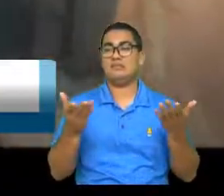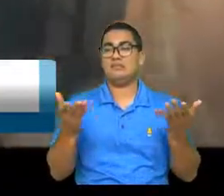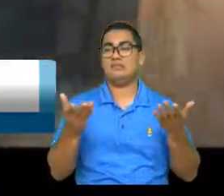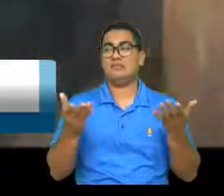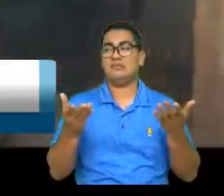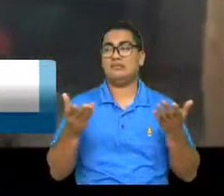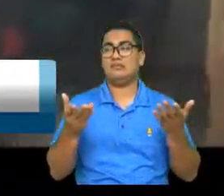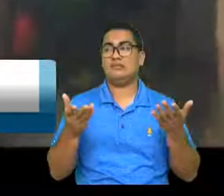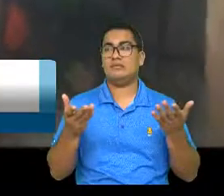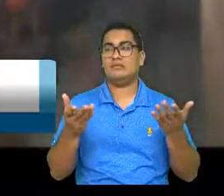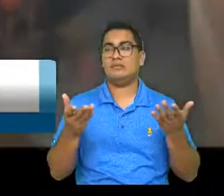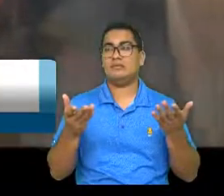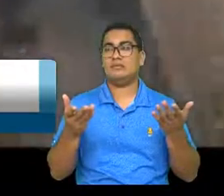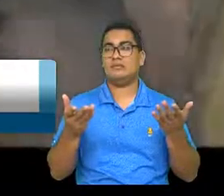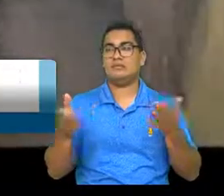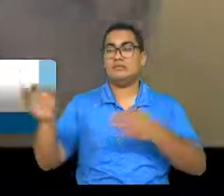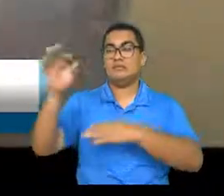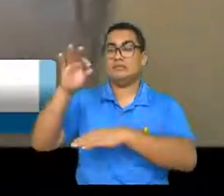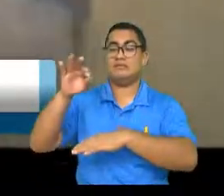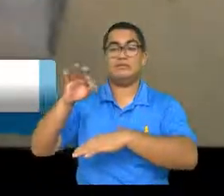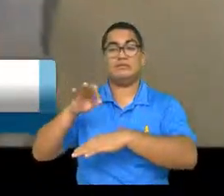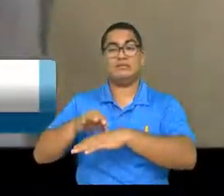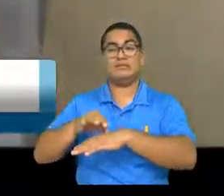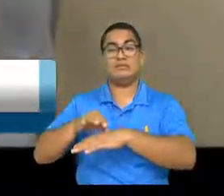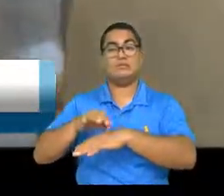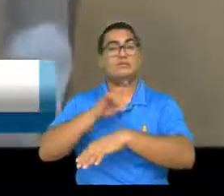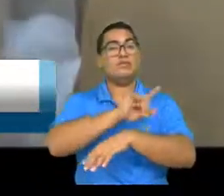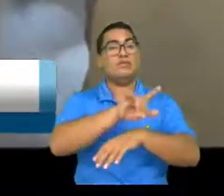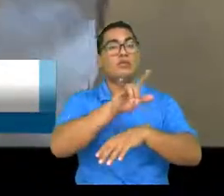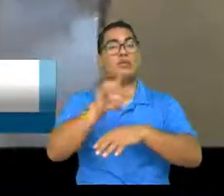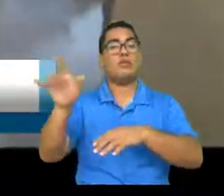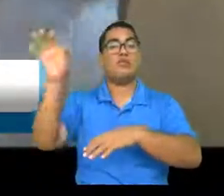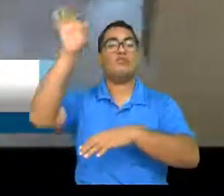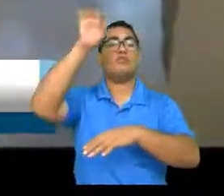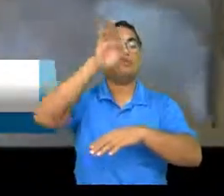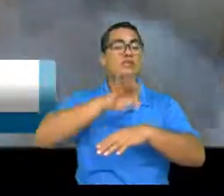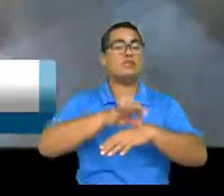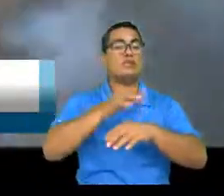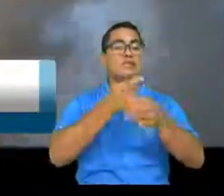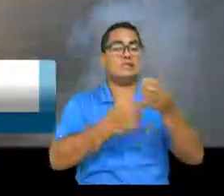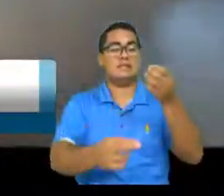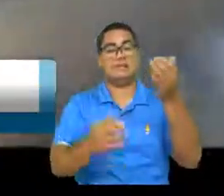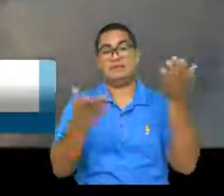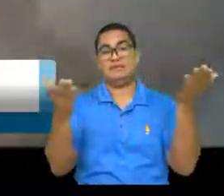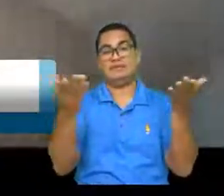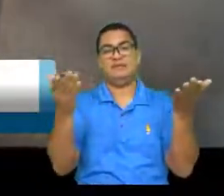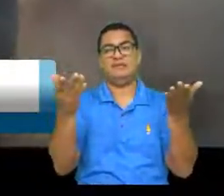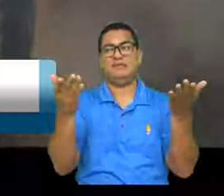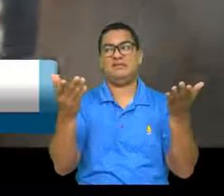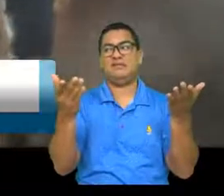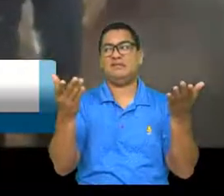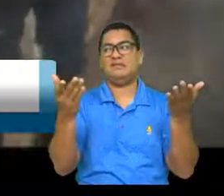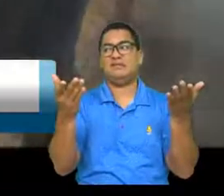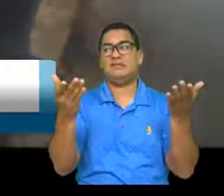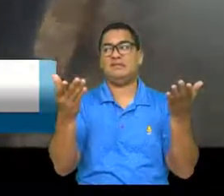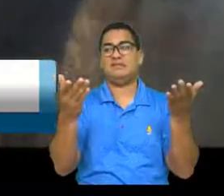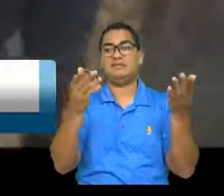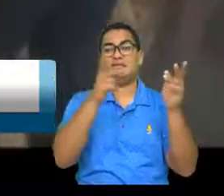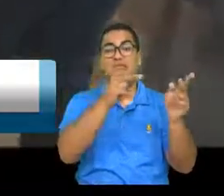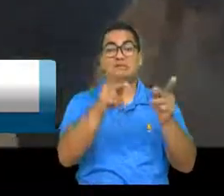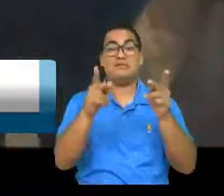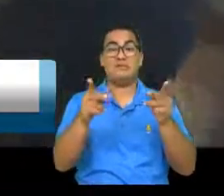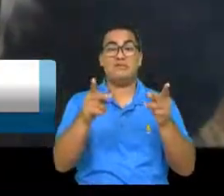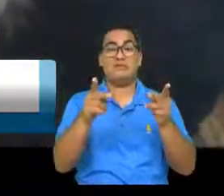la pancita de lo que comió, de la sangre, va a ir a buscar de nuevo. Entonces, y si ella picó a alguien que estaba